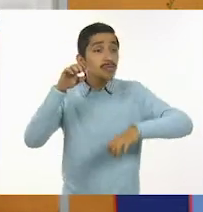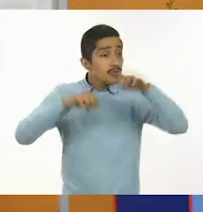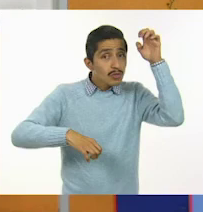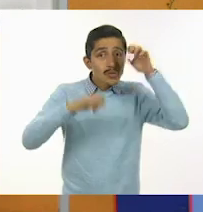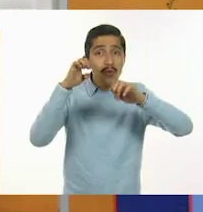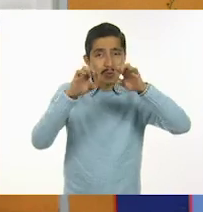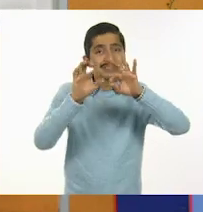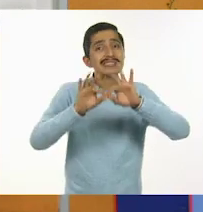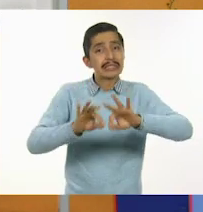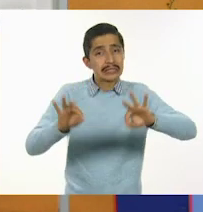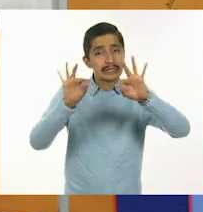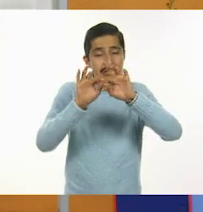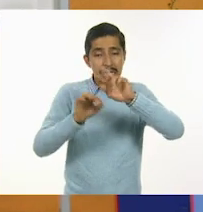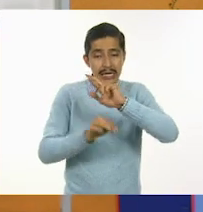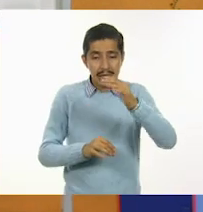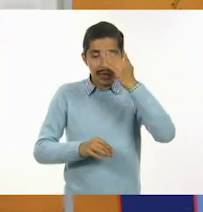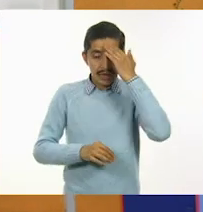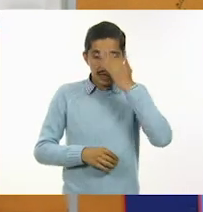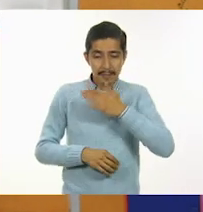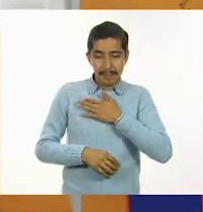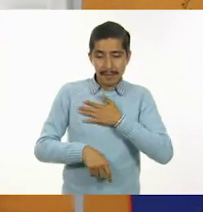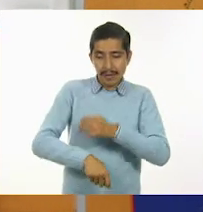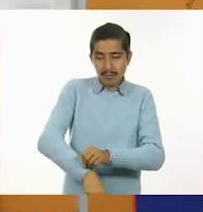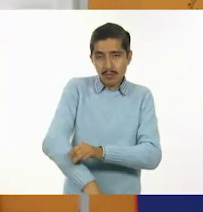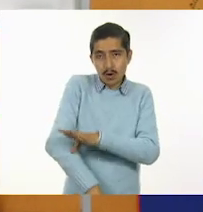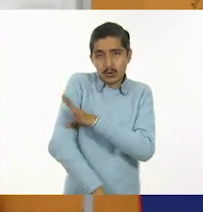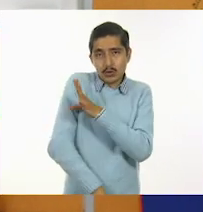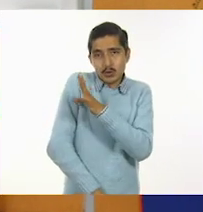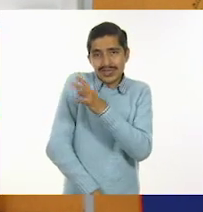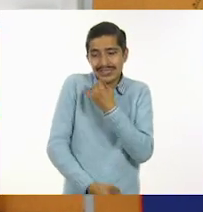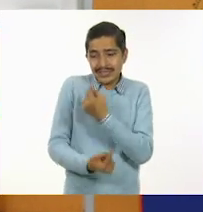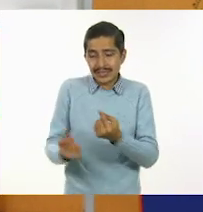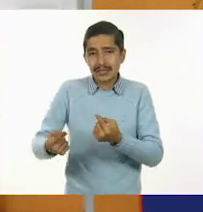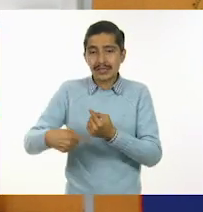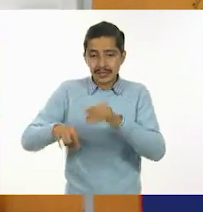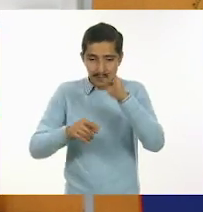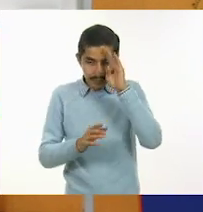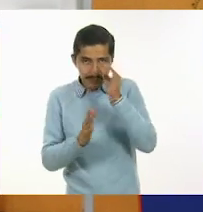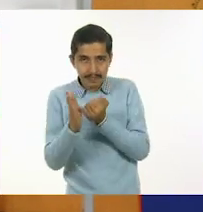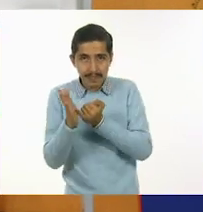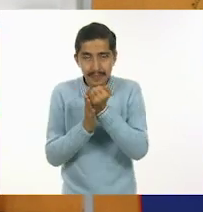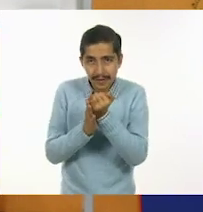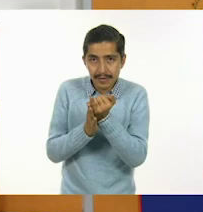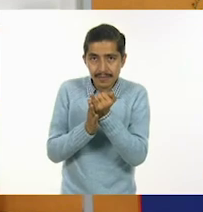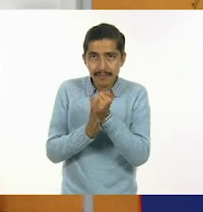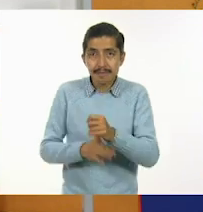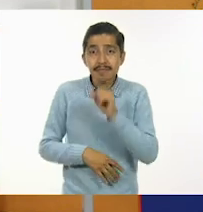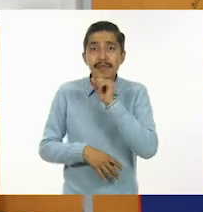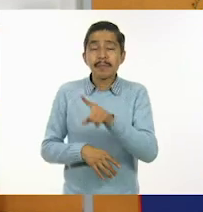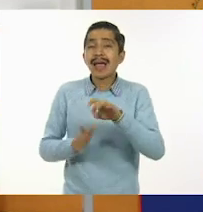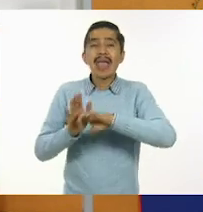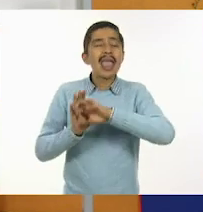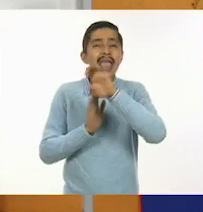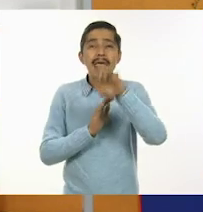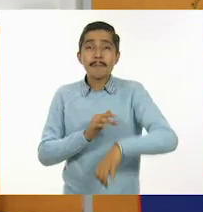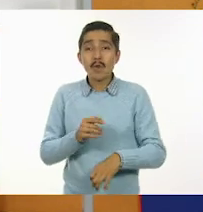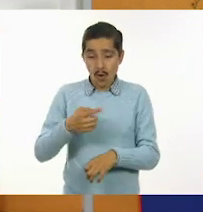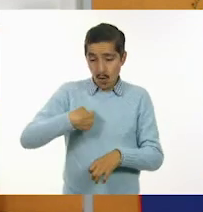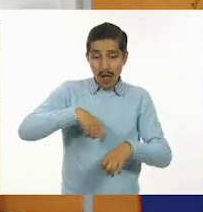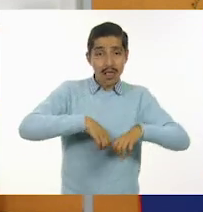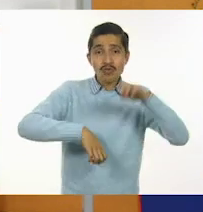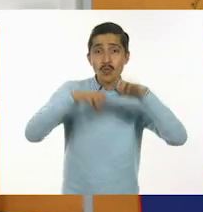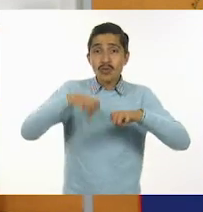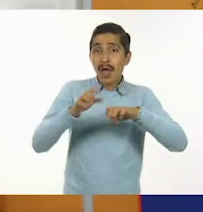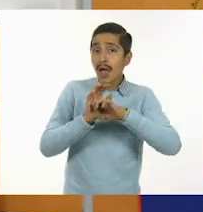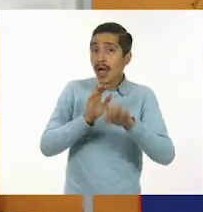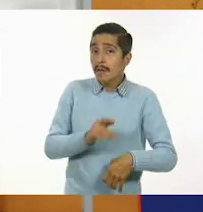en cuanto al reconocimiento de las emociones de los niños y la toma de decisiones. Nosotros somos el ejemplo a seguir. Por eso